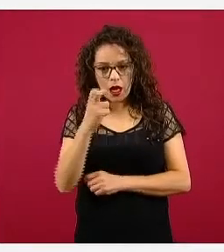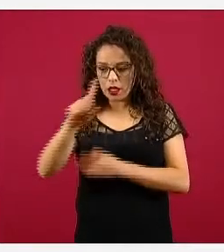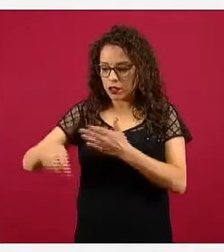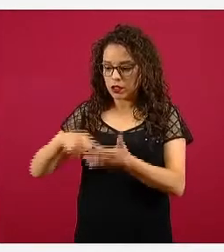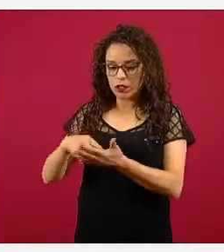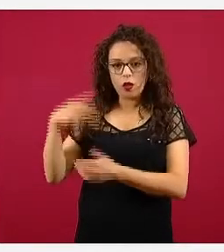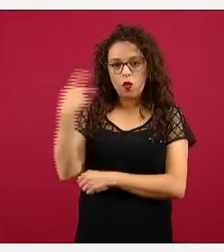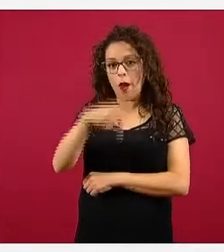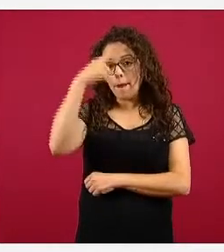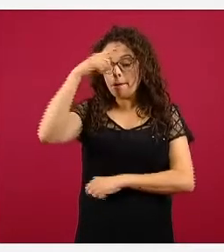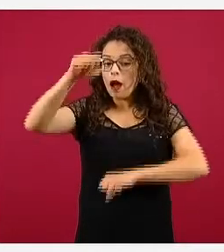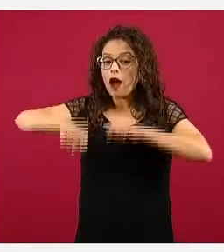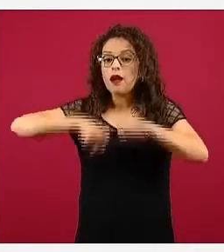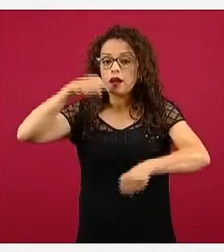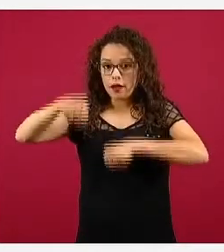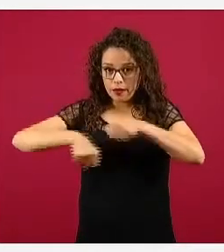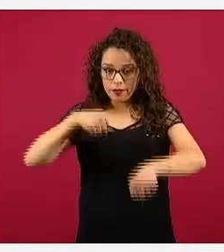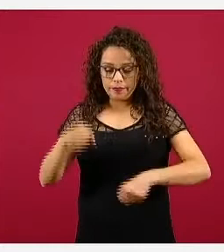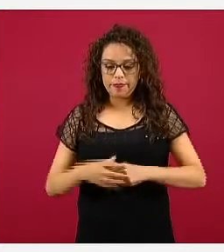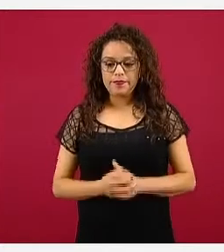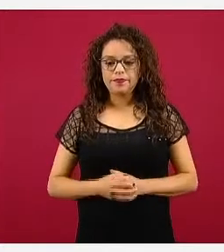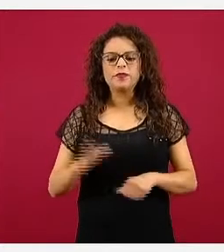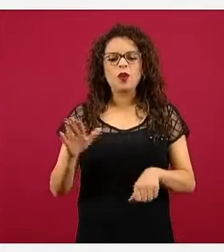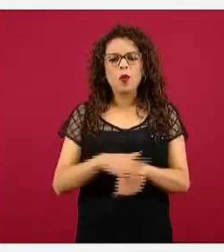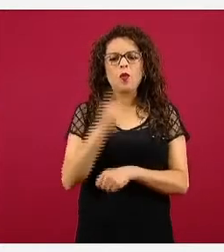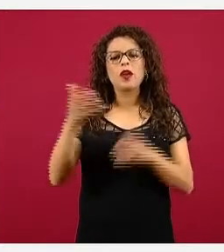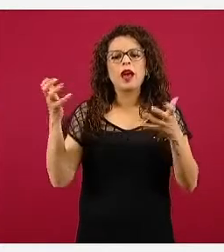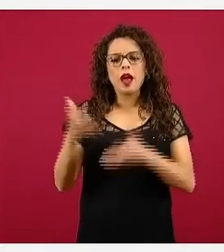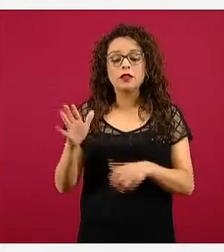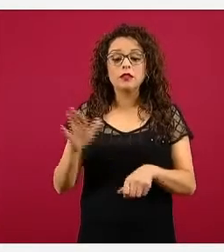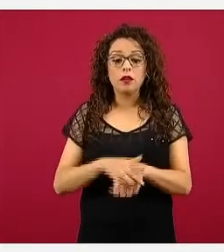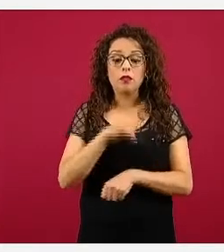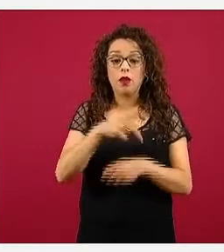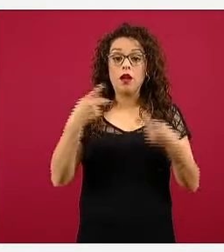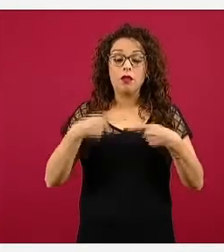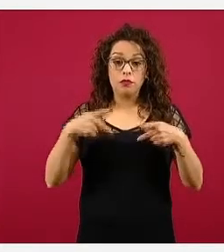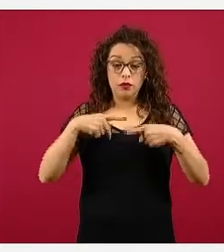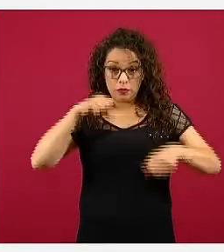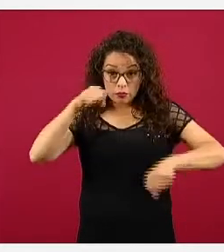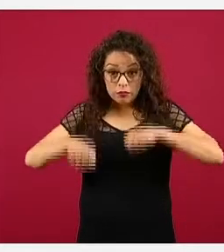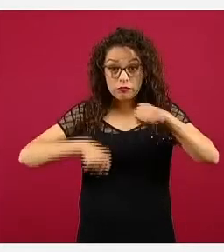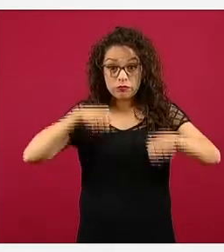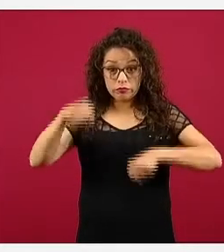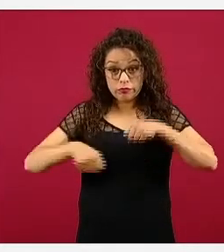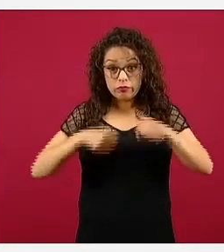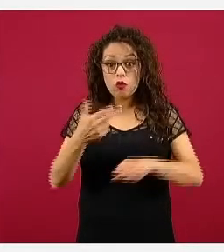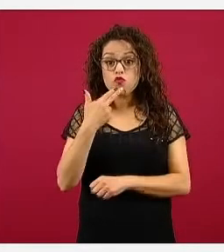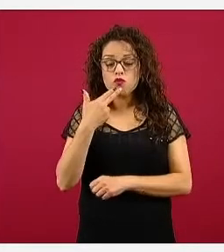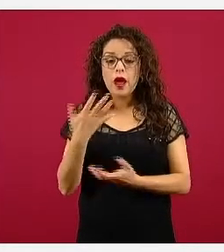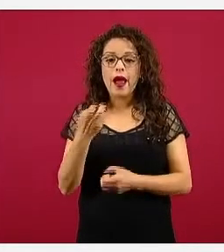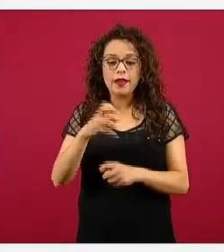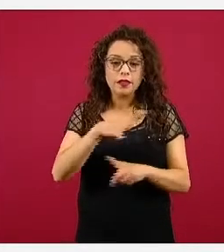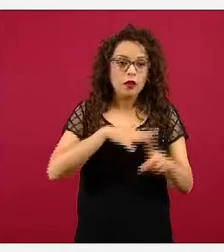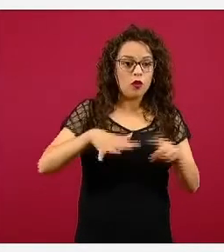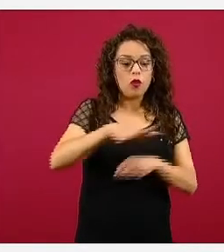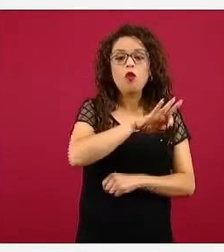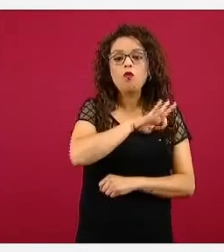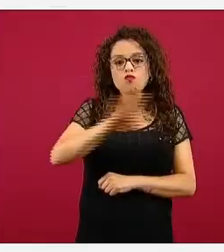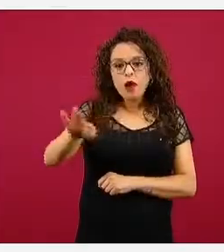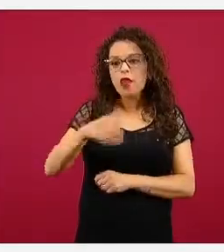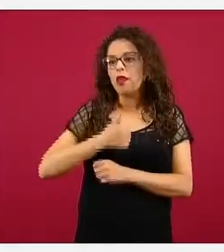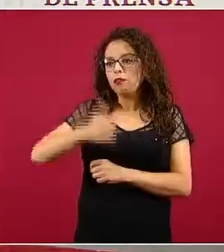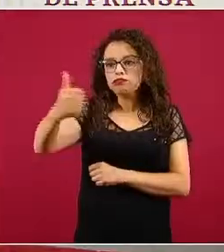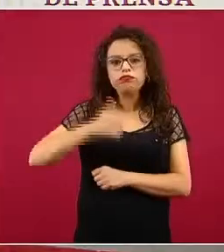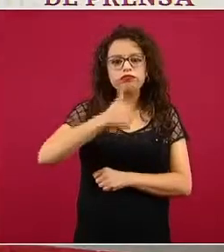estas ciclovías es porque las bicicletas son un medio de transporte que en este contexto ofrecen la posibilidad de moverse al aire